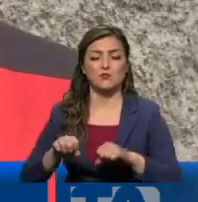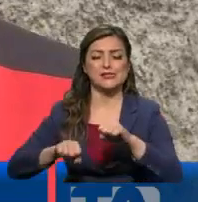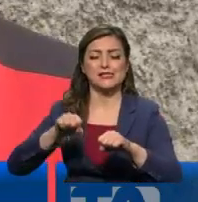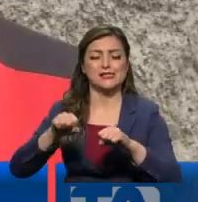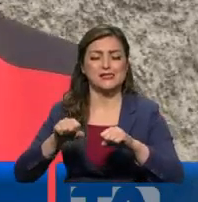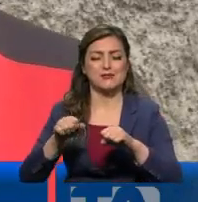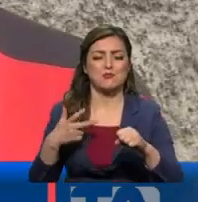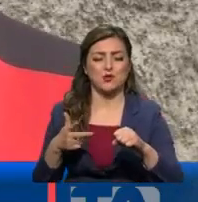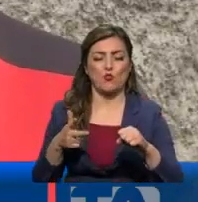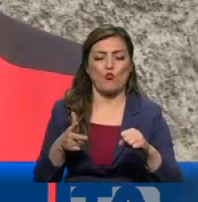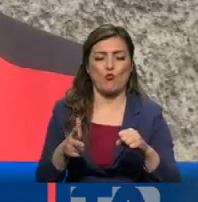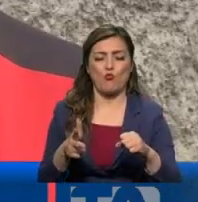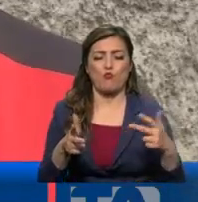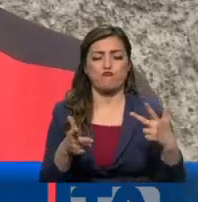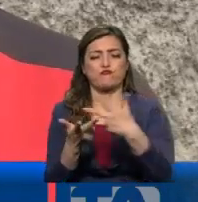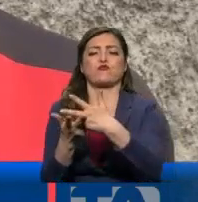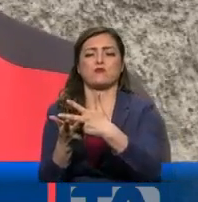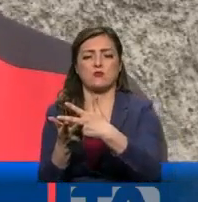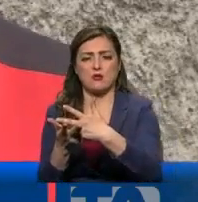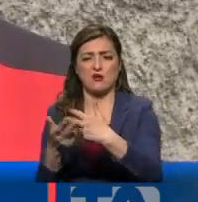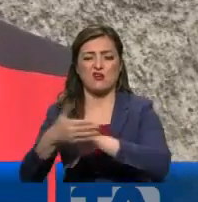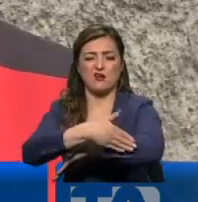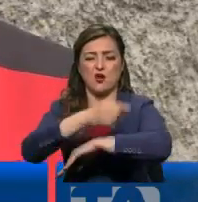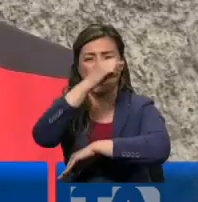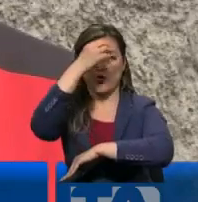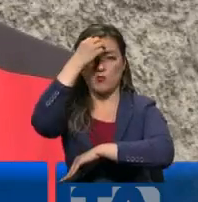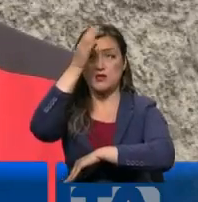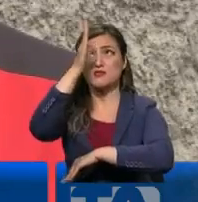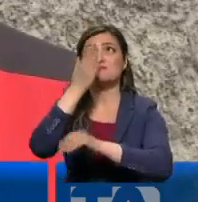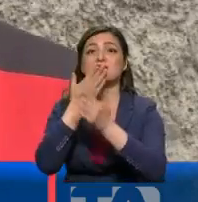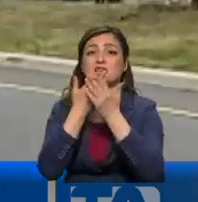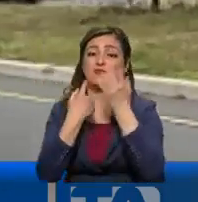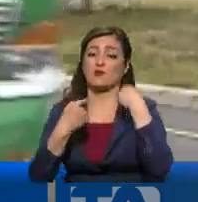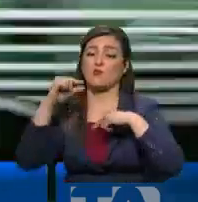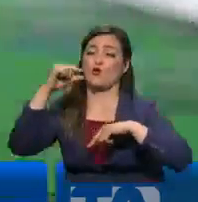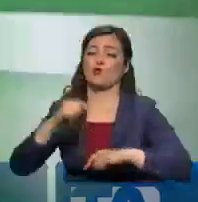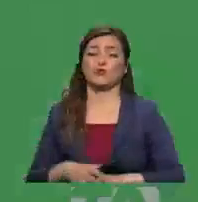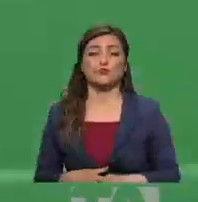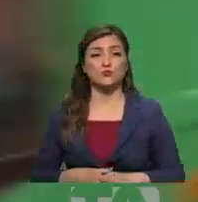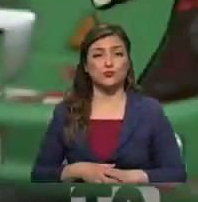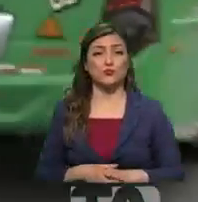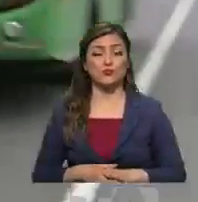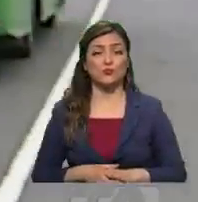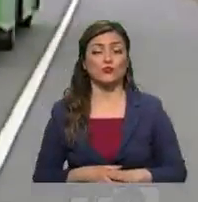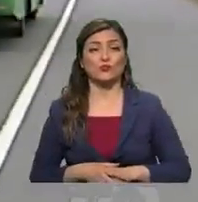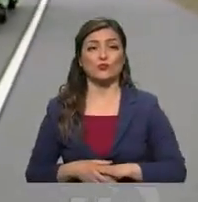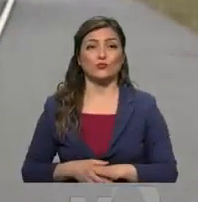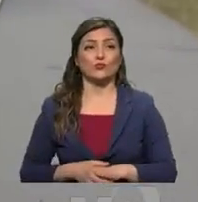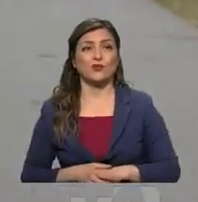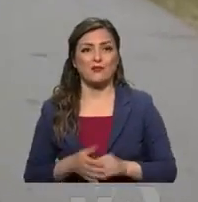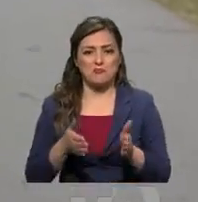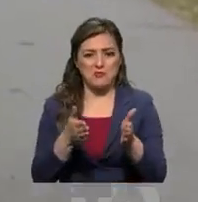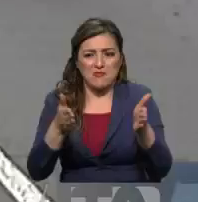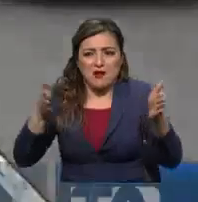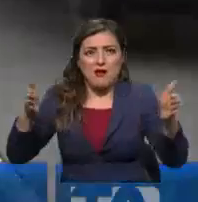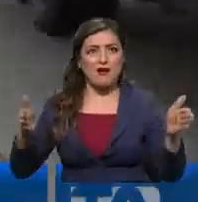autopista General Rumiñahui y dando gracias a Dios no tuve daños mayores. A pesar de que la vía y la berma son amplias, los